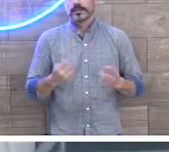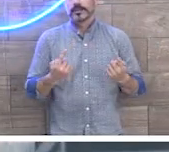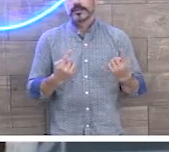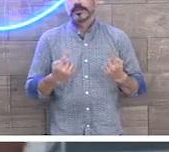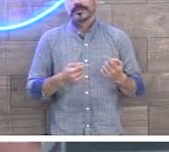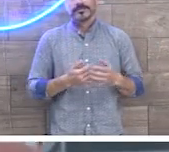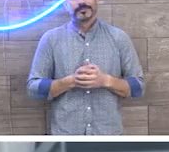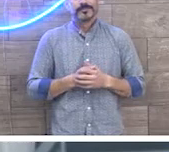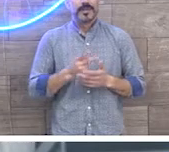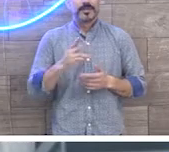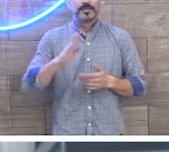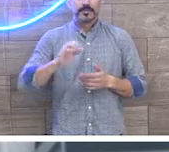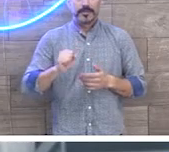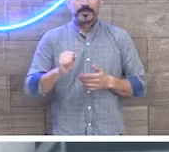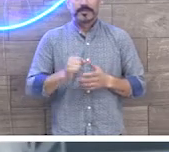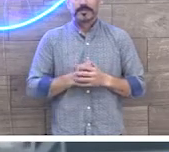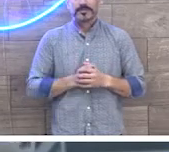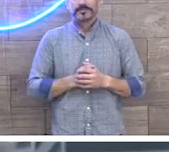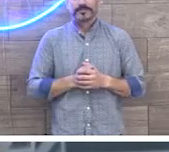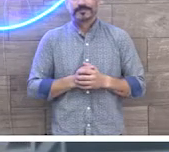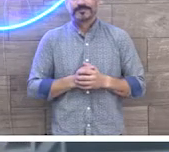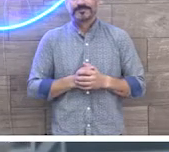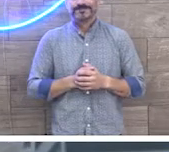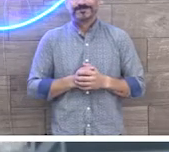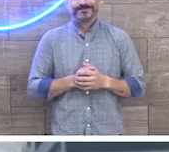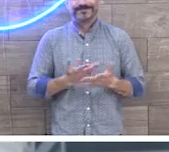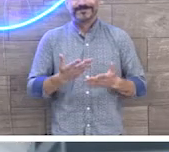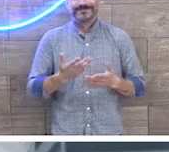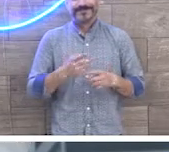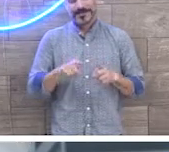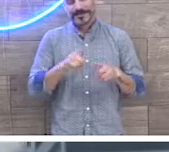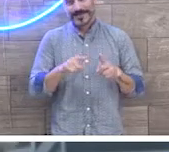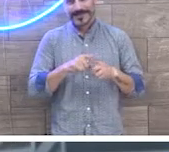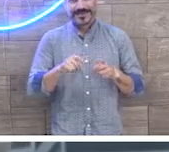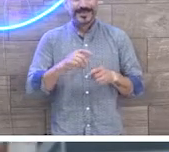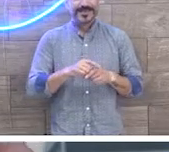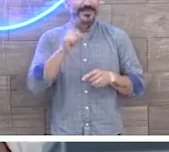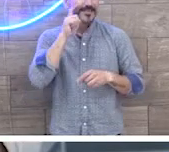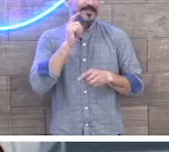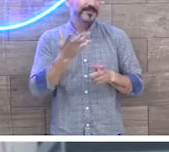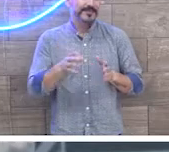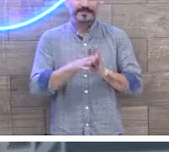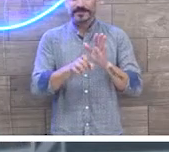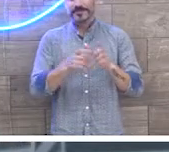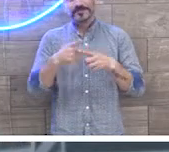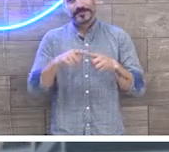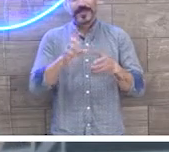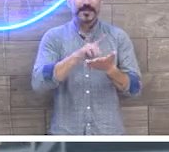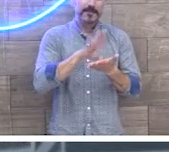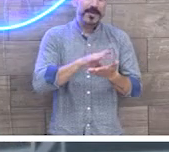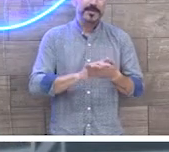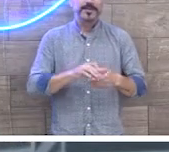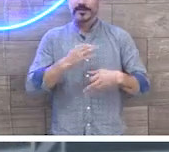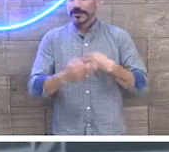manera, no necesitaríamos las comisiones de indígenas, de la diversidad sexual, de X y Z, ¿no? Así es. O sea, todos